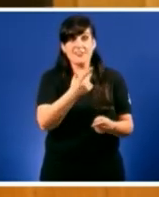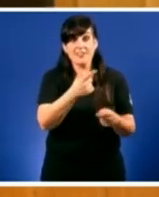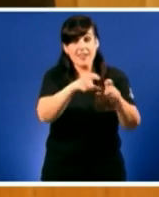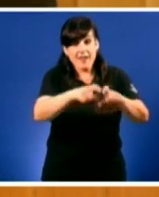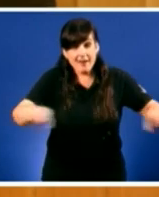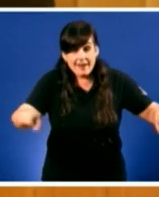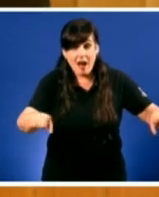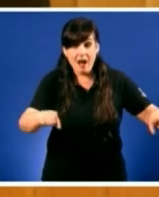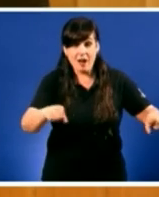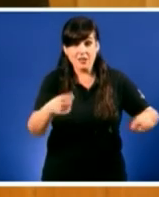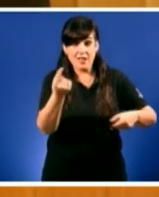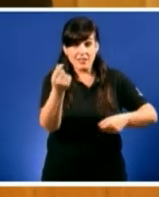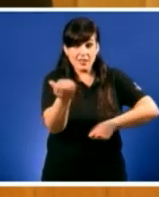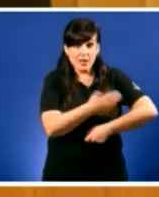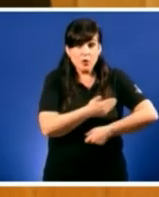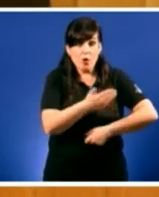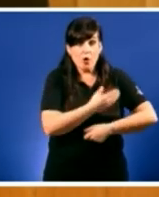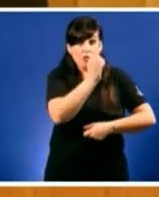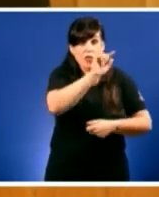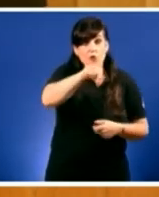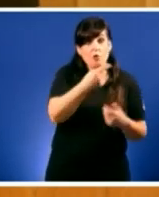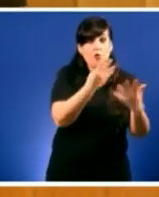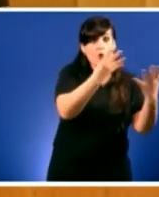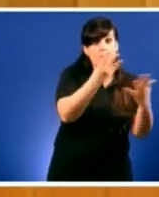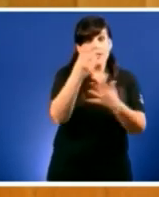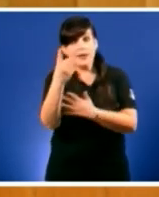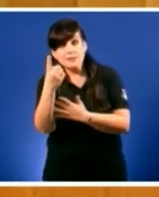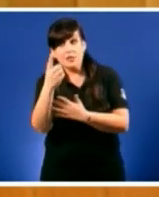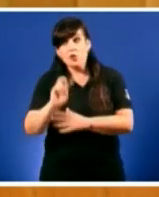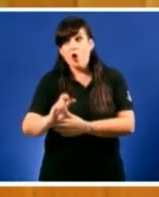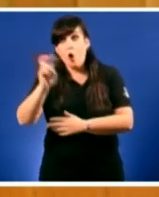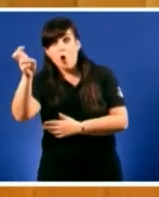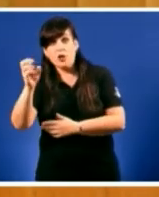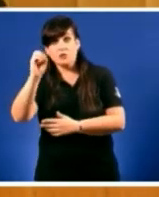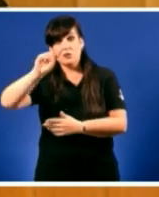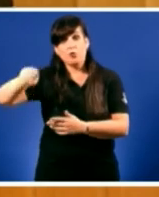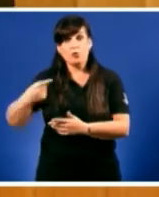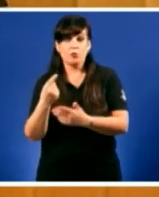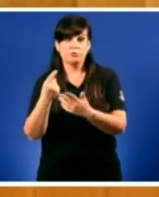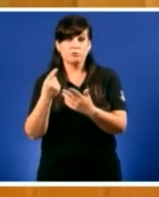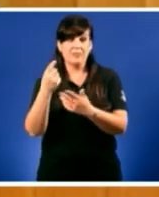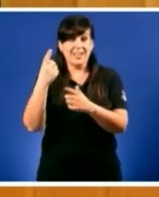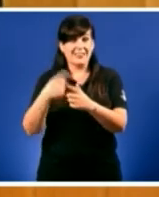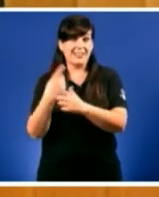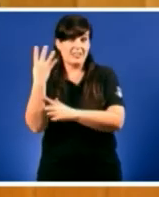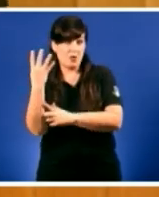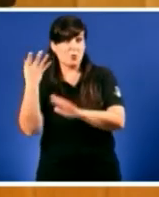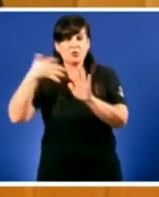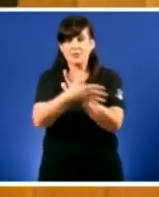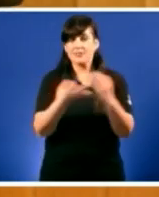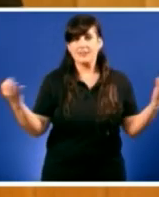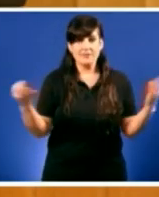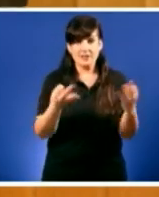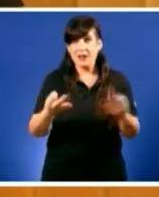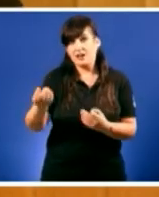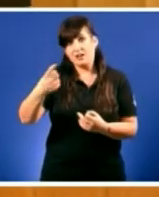,26 e outras pierden con el a 0,34. En definitiva, mexan por nos e o seu goberno